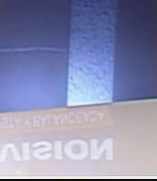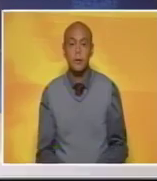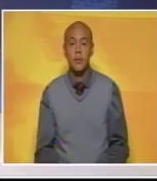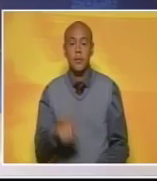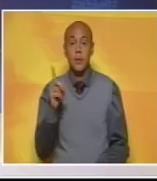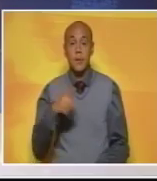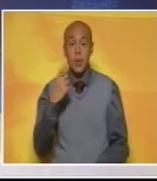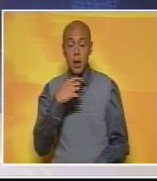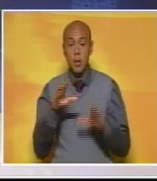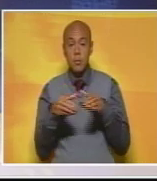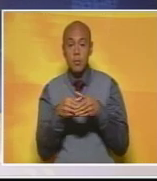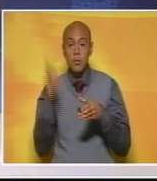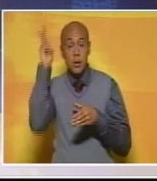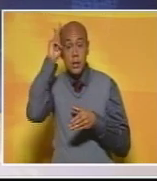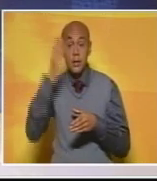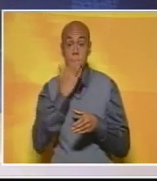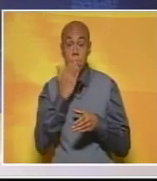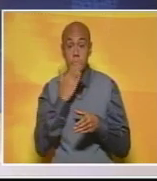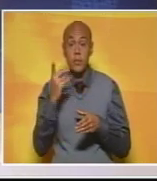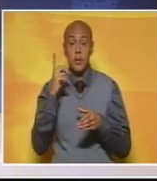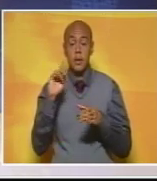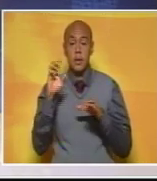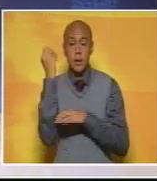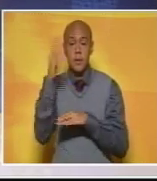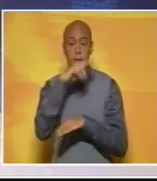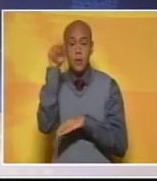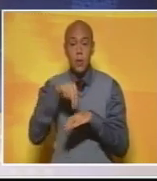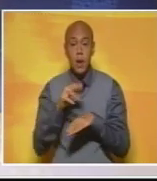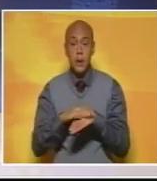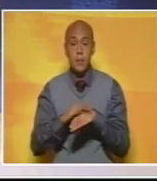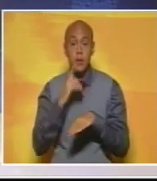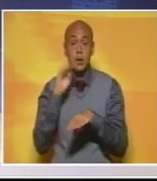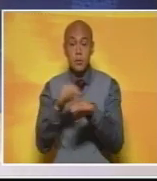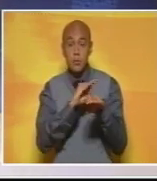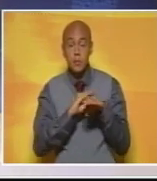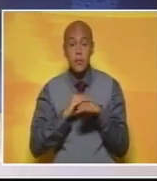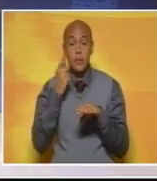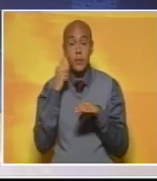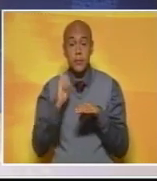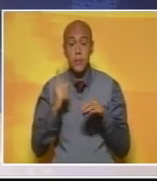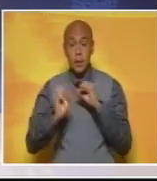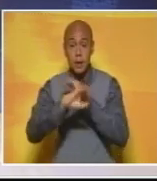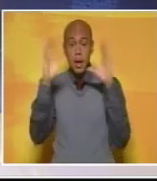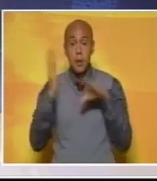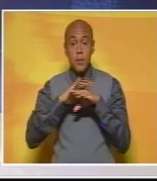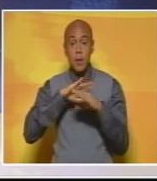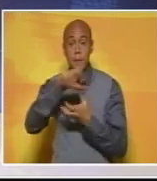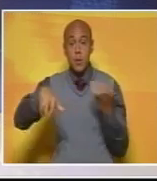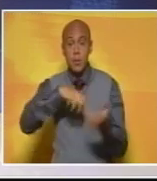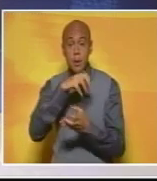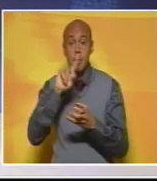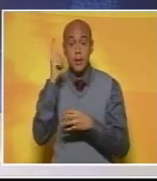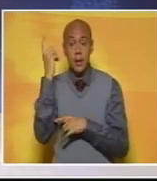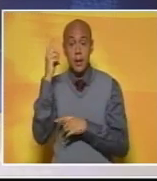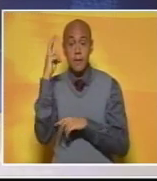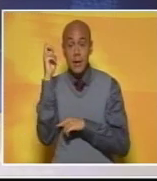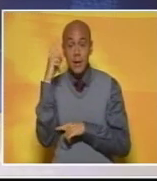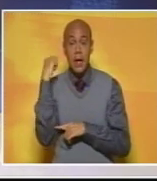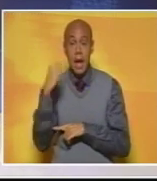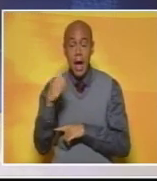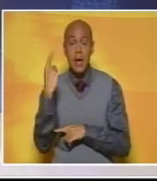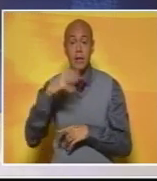La Comisión de Pueblos Indígenas de la Asamblea Nacional exige a las autoridades el esclarecimiento de los hechos violentos ocurridos este viernes en la